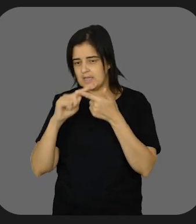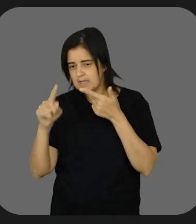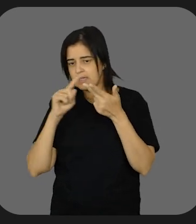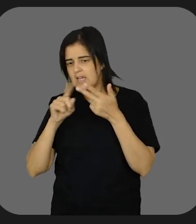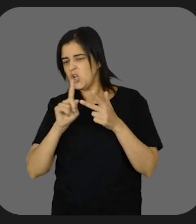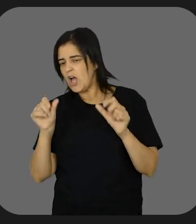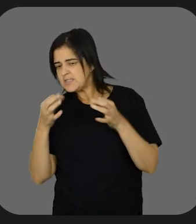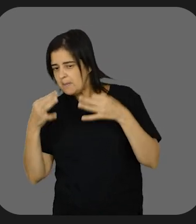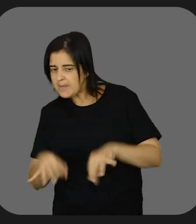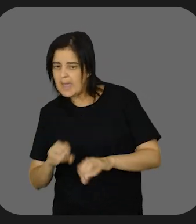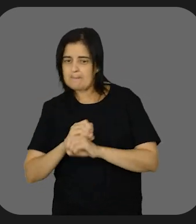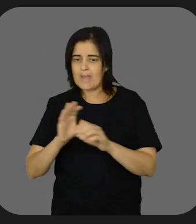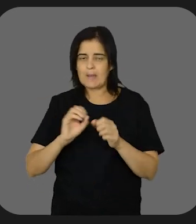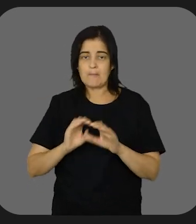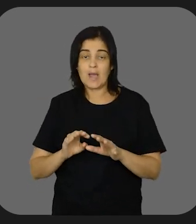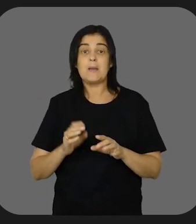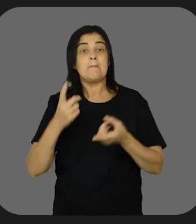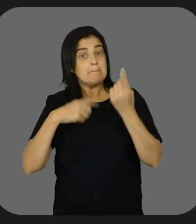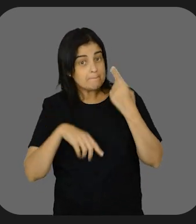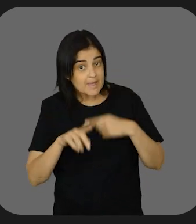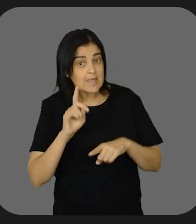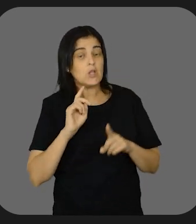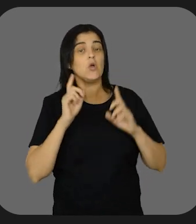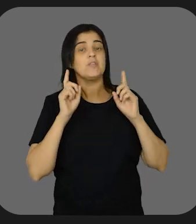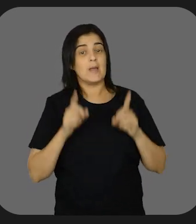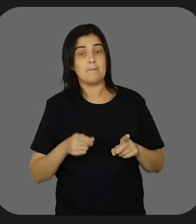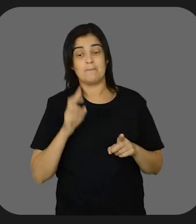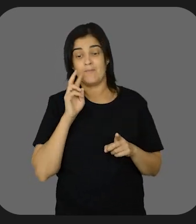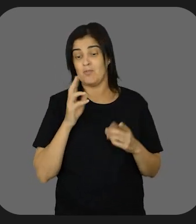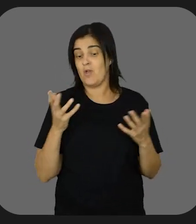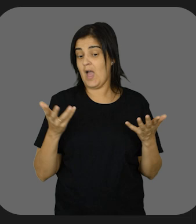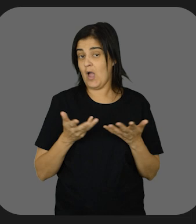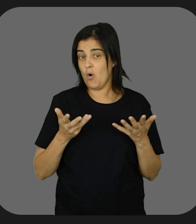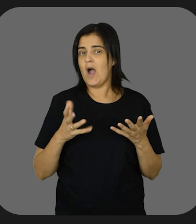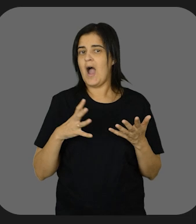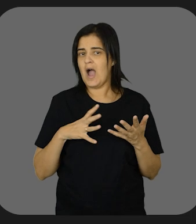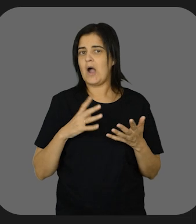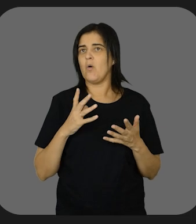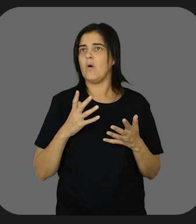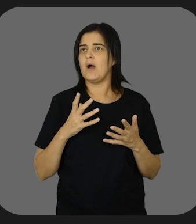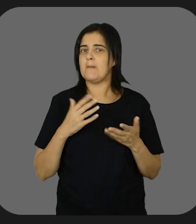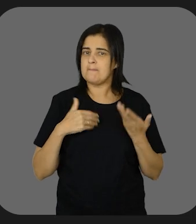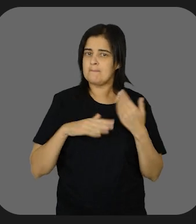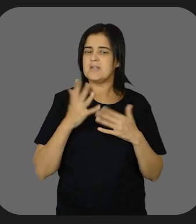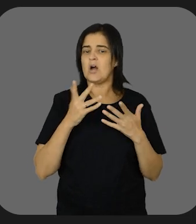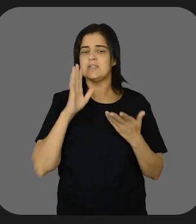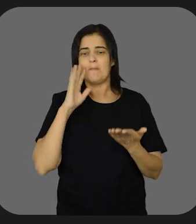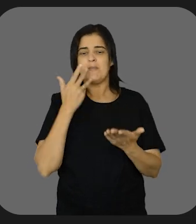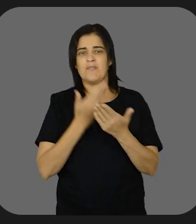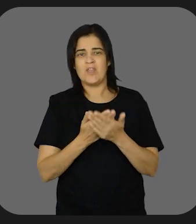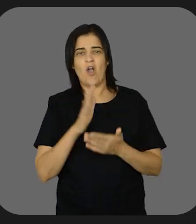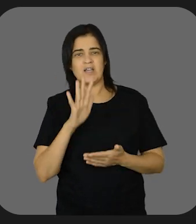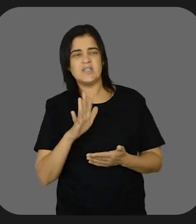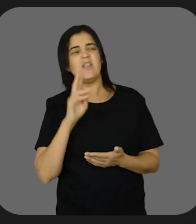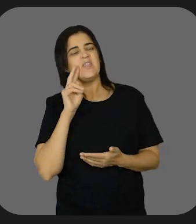no haces bien, pero también he visto últimamente que hay una tendencia mayor a este planteo así